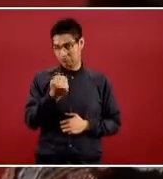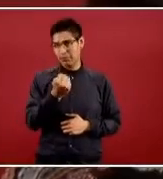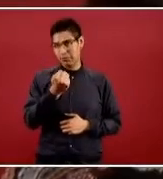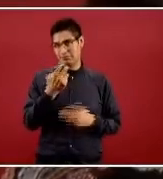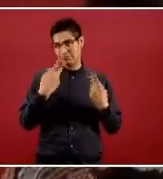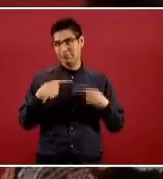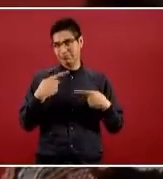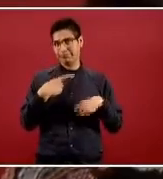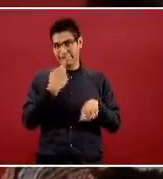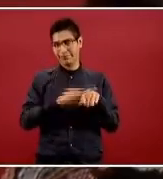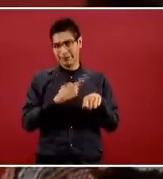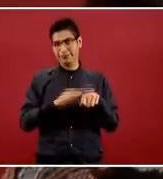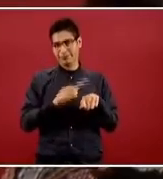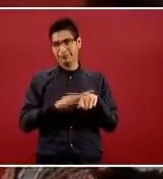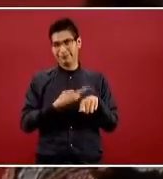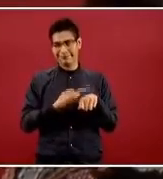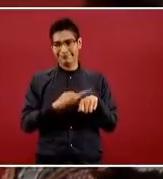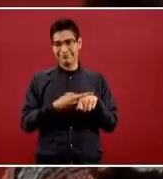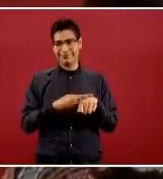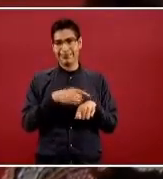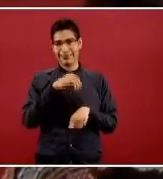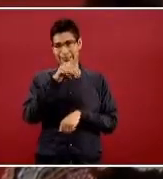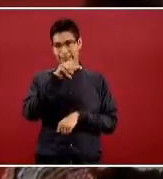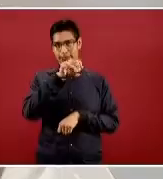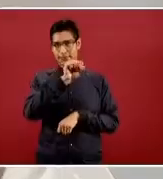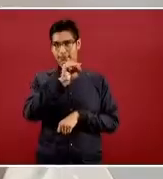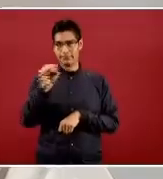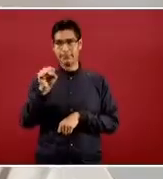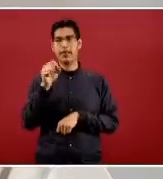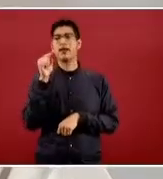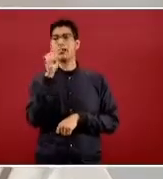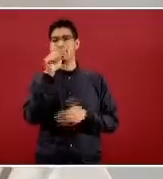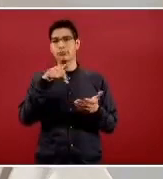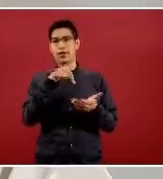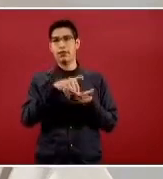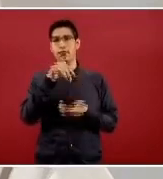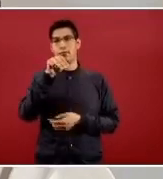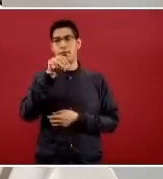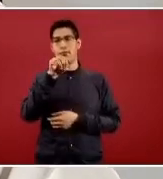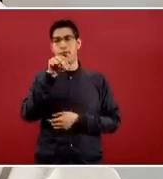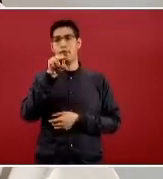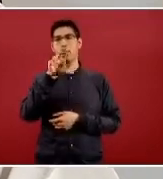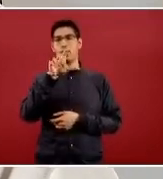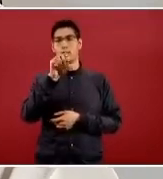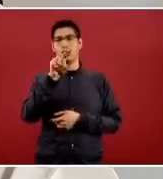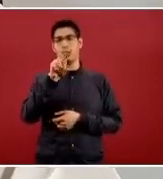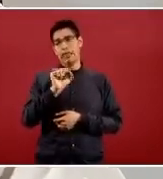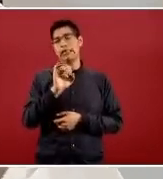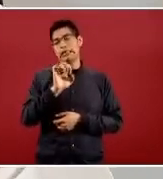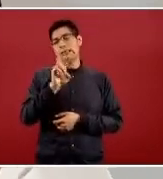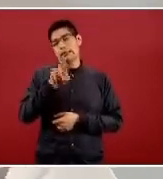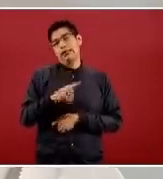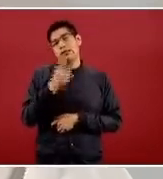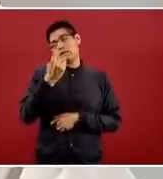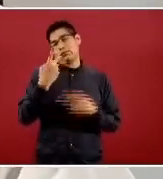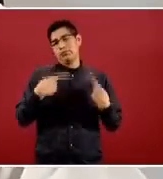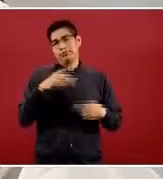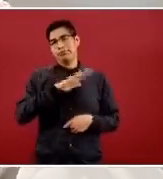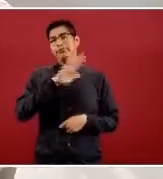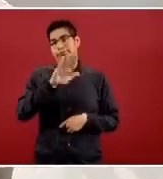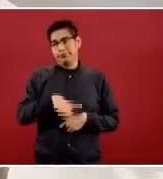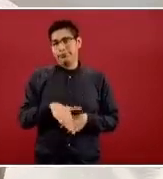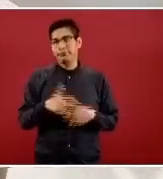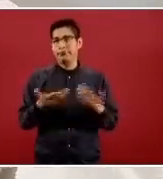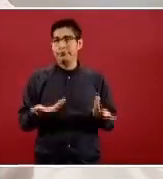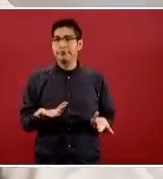39, 26 están en Monclova, están estudiados, están con seguimiento, y desgraciadamente 3 compañeros han fallecido. A la